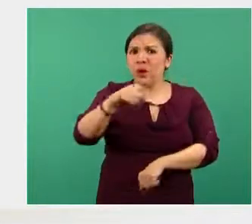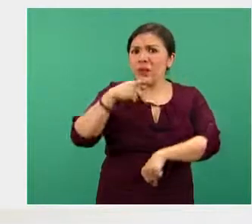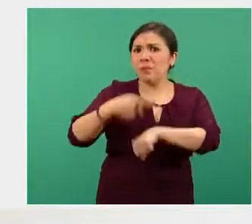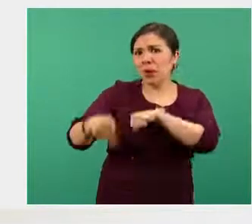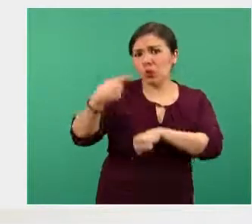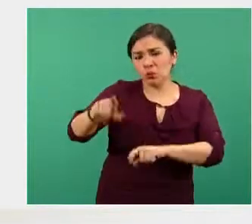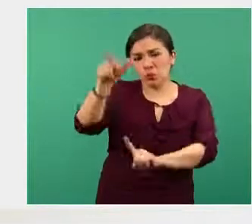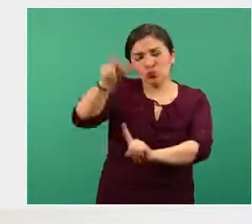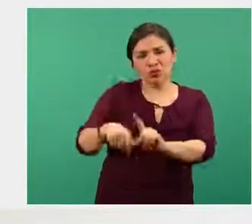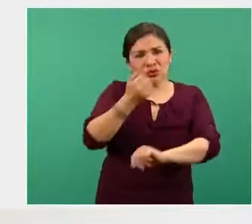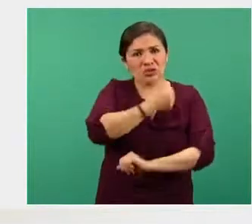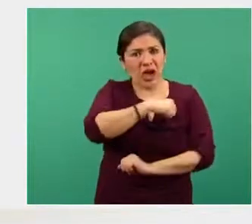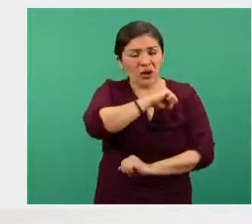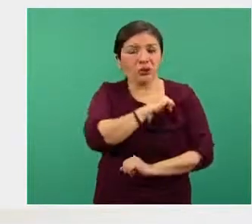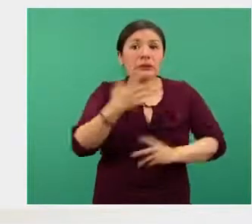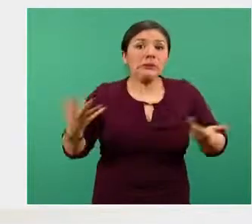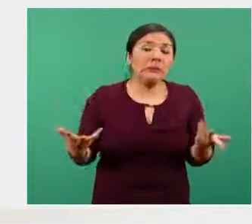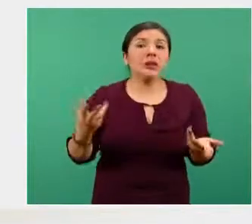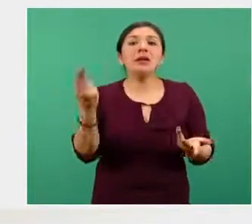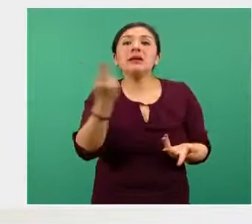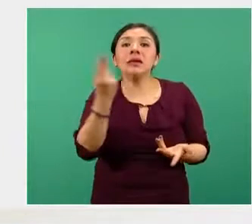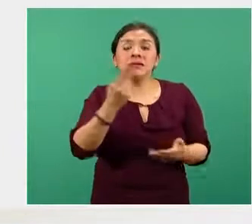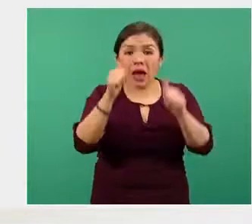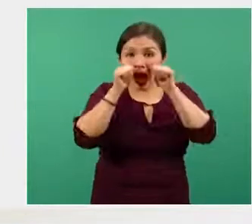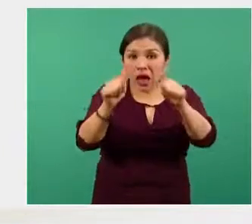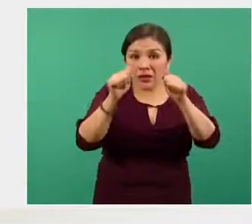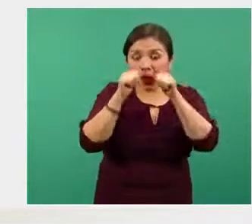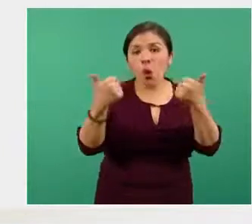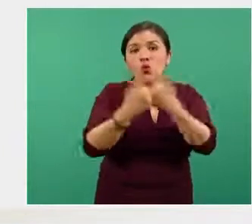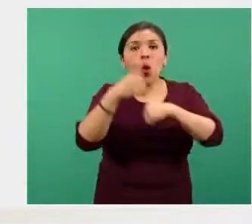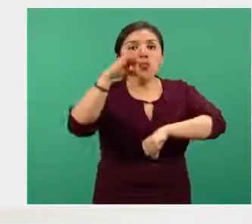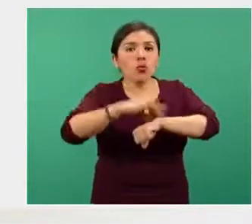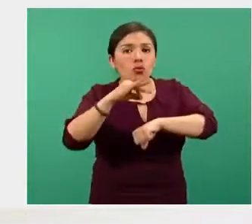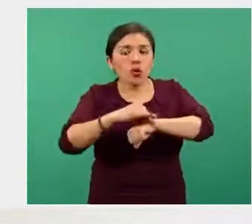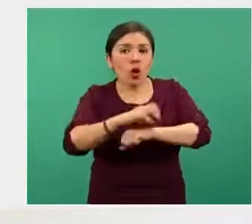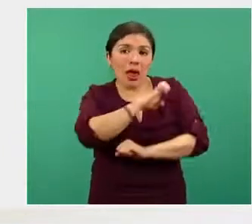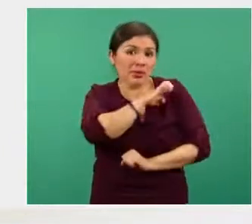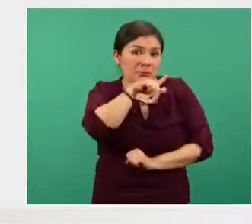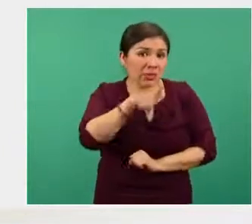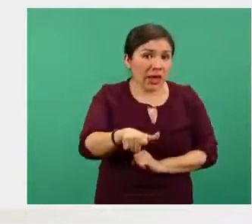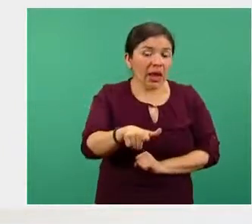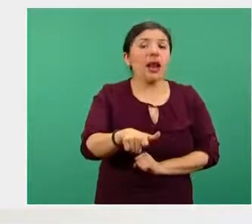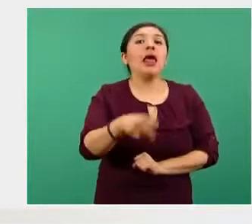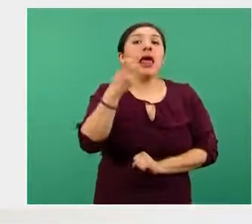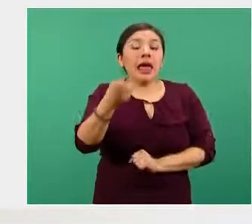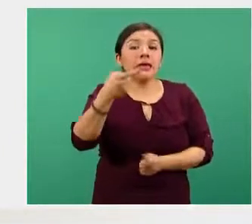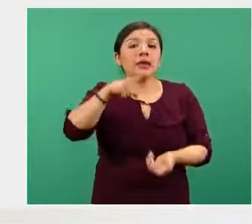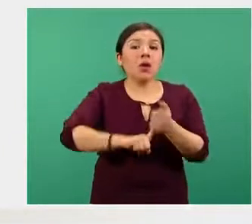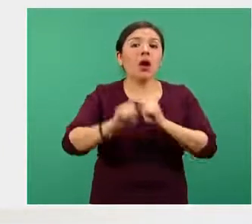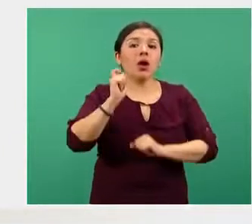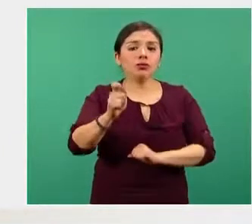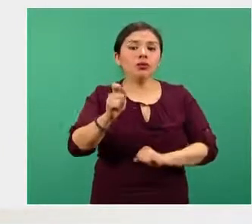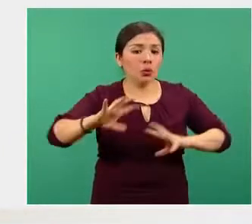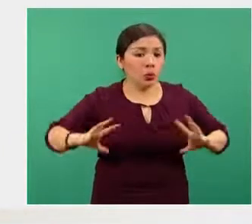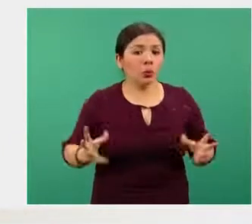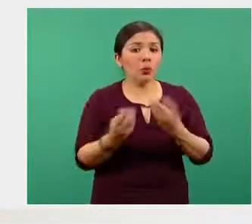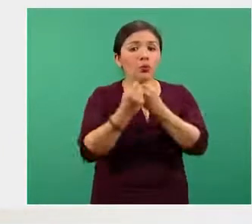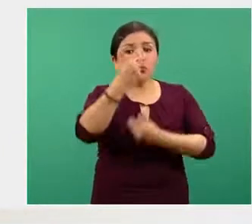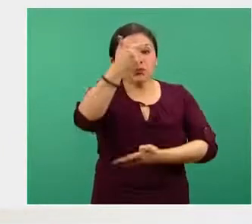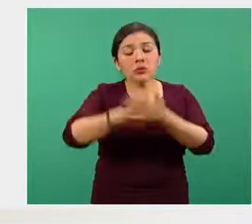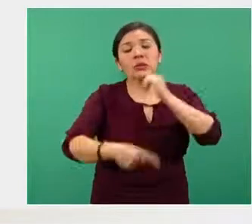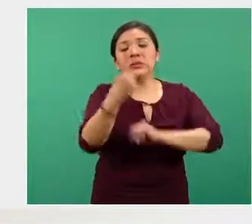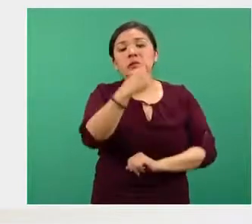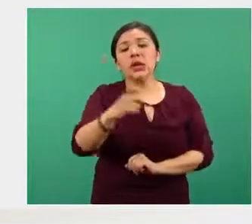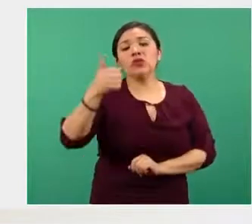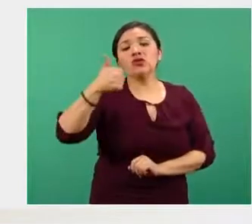de salud y que por lo tanto tuvieron que recibir alguna atención también especializada, y representan en números totales